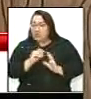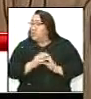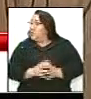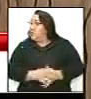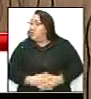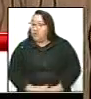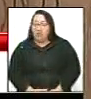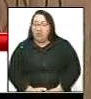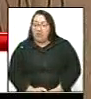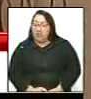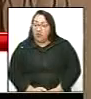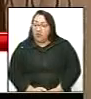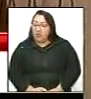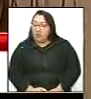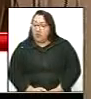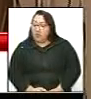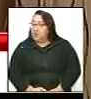Constitución